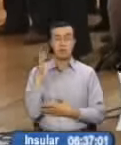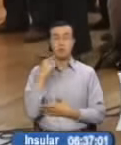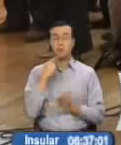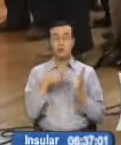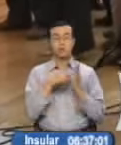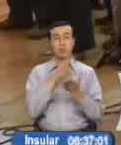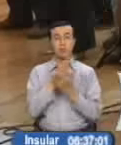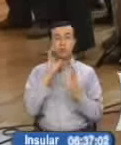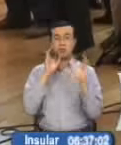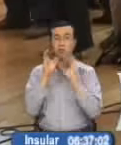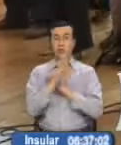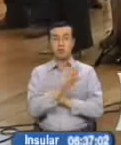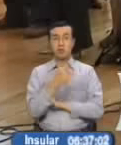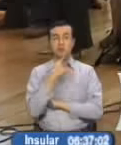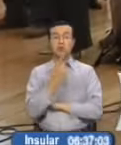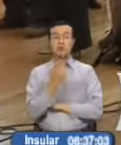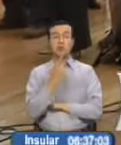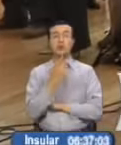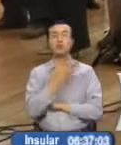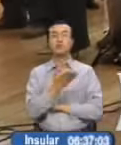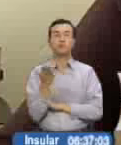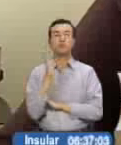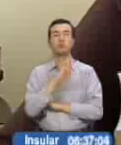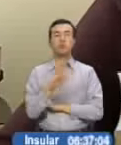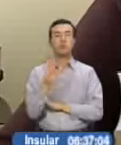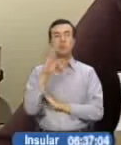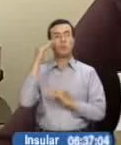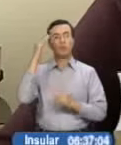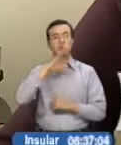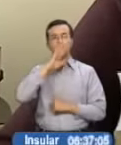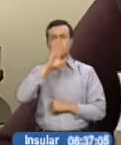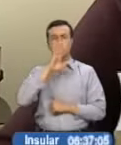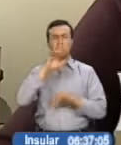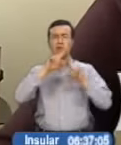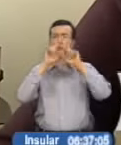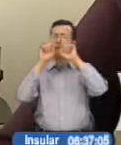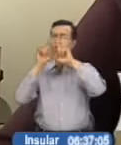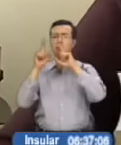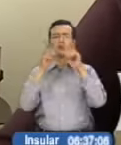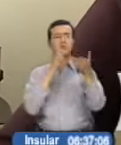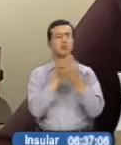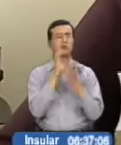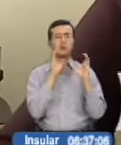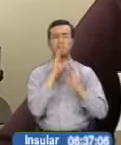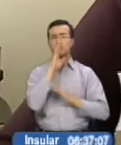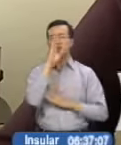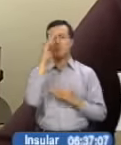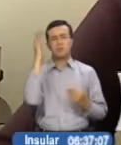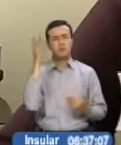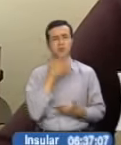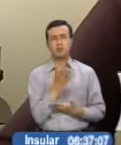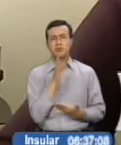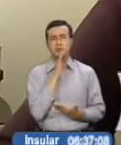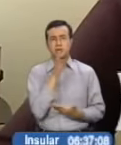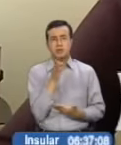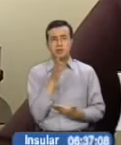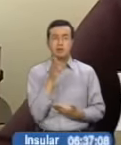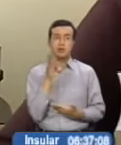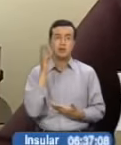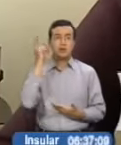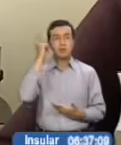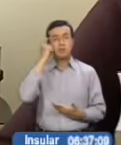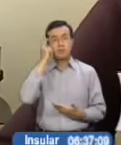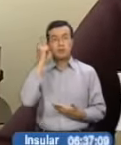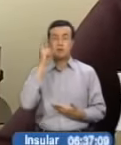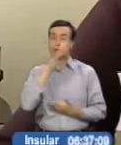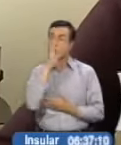en ocasiones, se convierten en actores políticos. Siempre han estado politizados, o sea, los medios de comunicación siempre han funcionado muy lejos del ideal